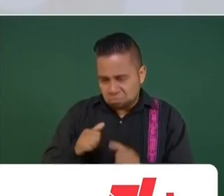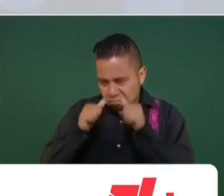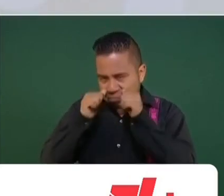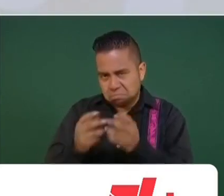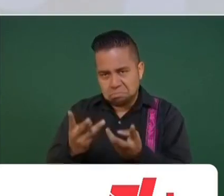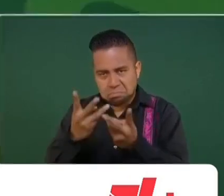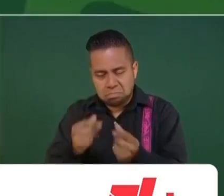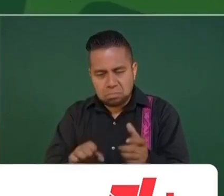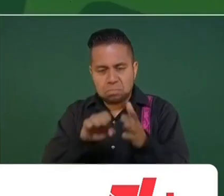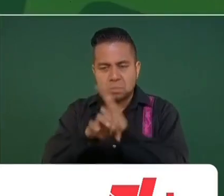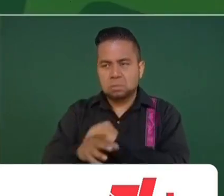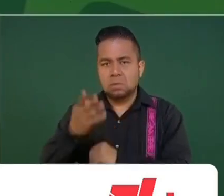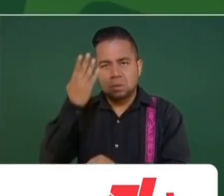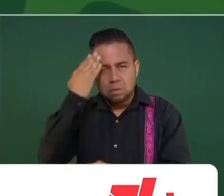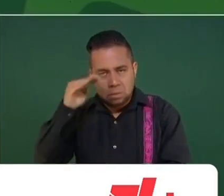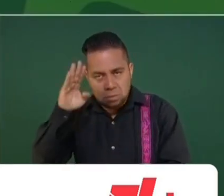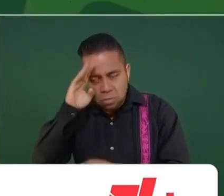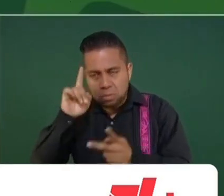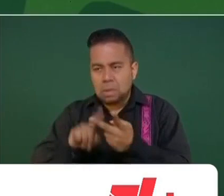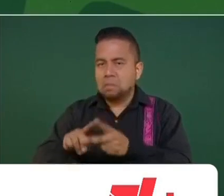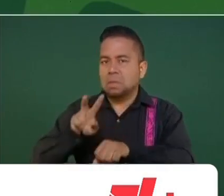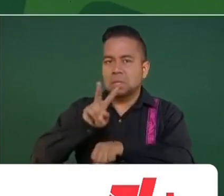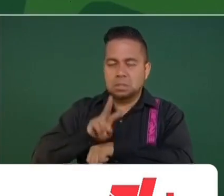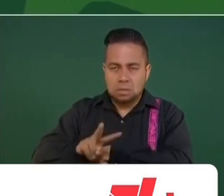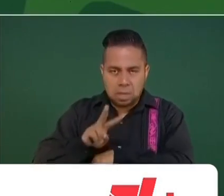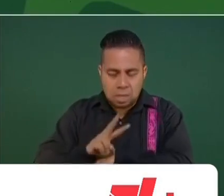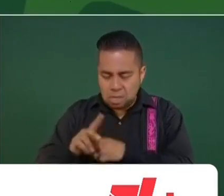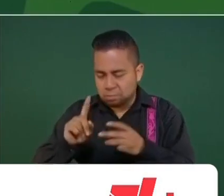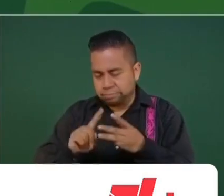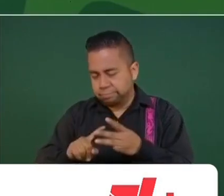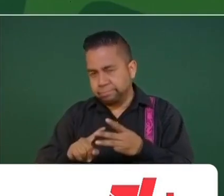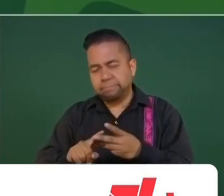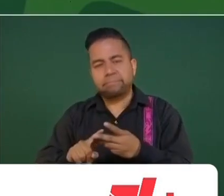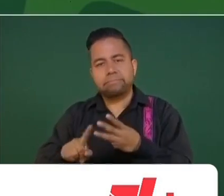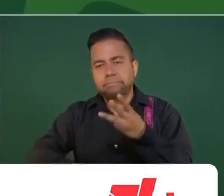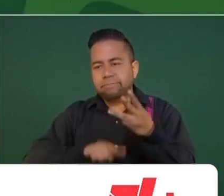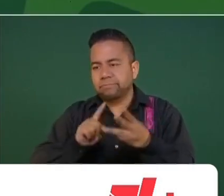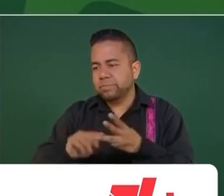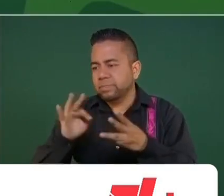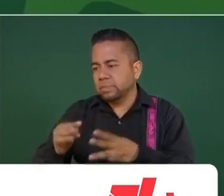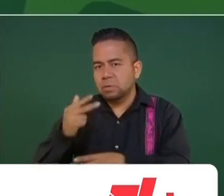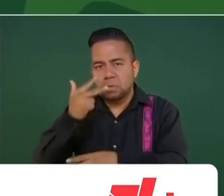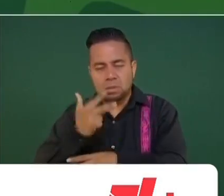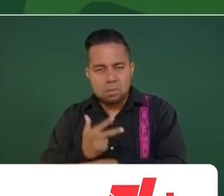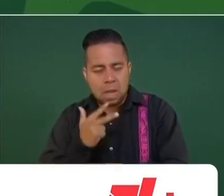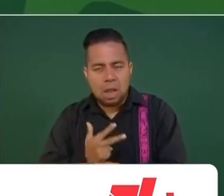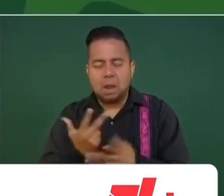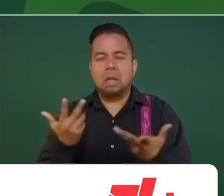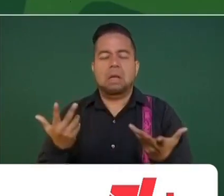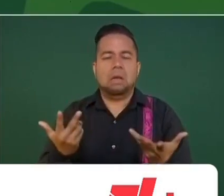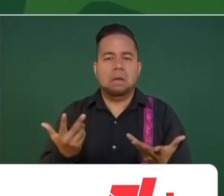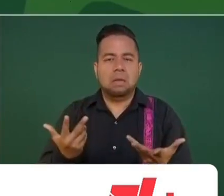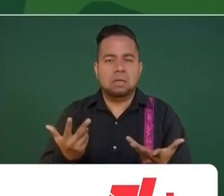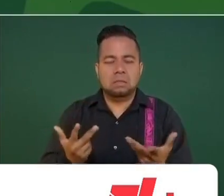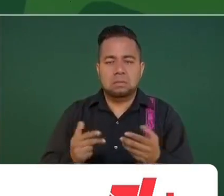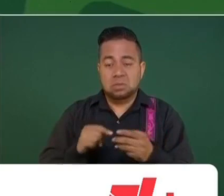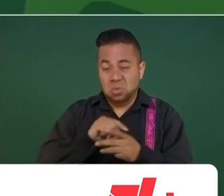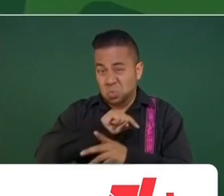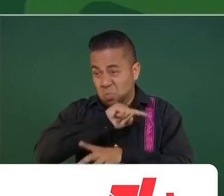como lo de Cuba, como lo de Venezuela, como esto de Guatemala, o sea, porque todo eso